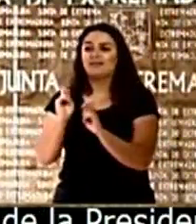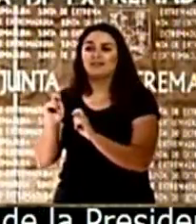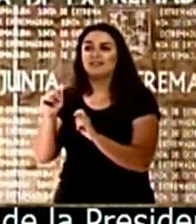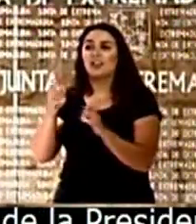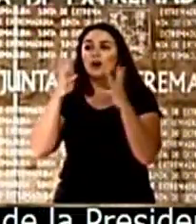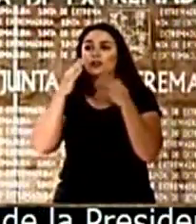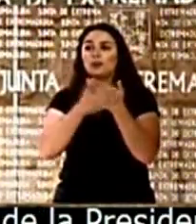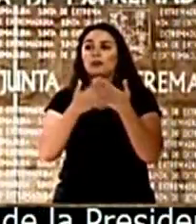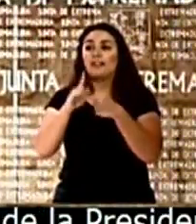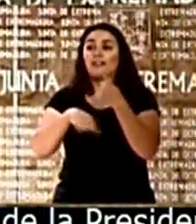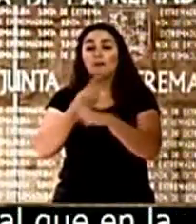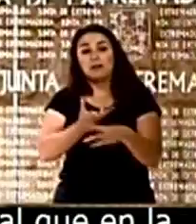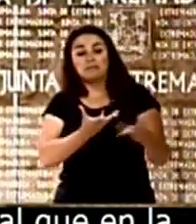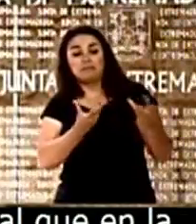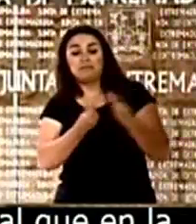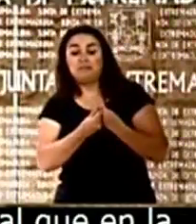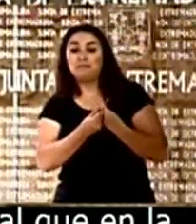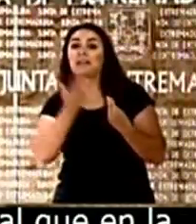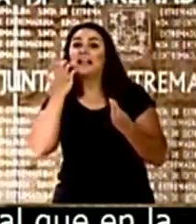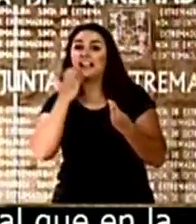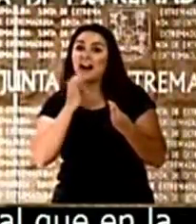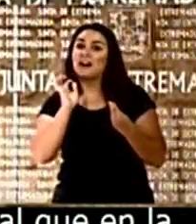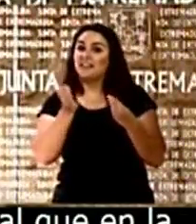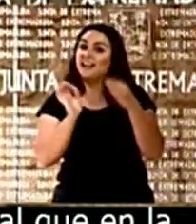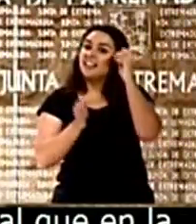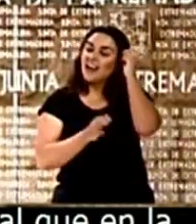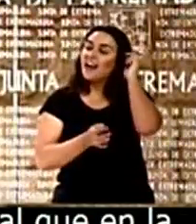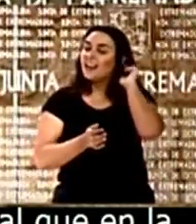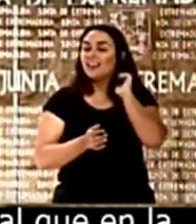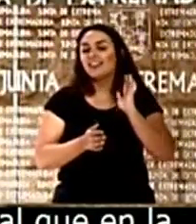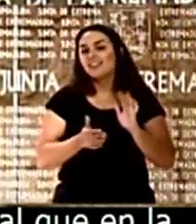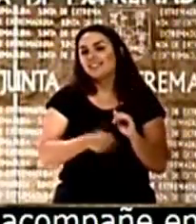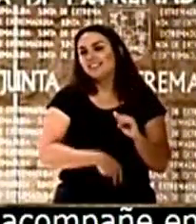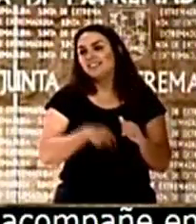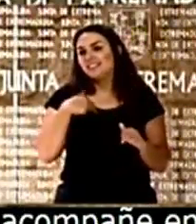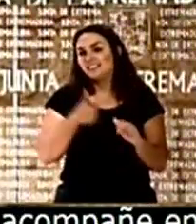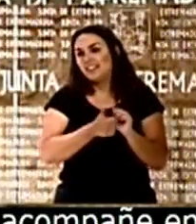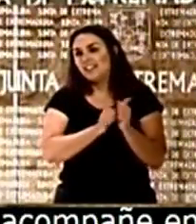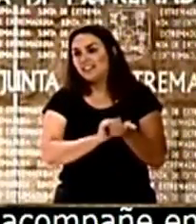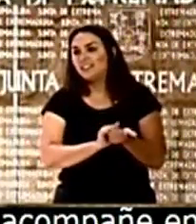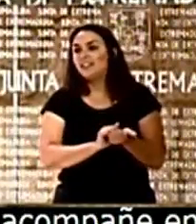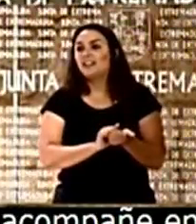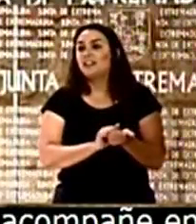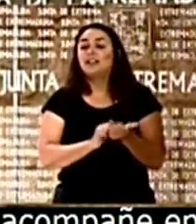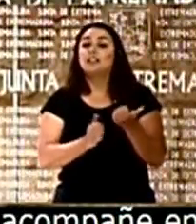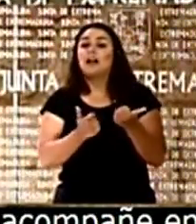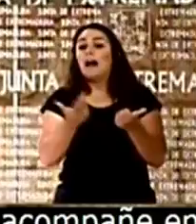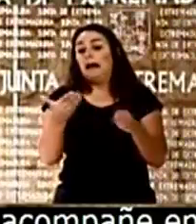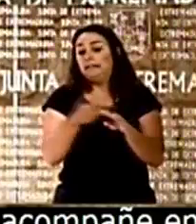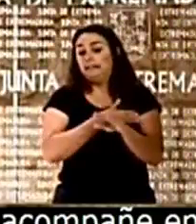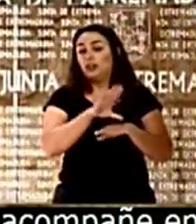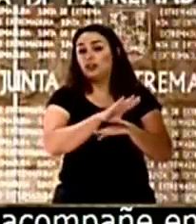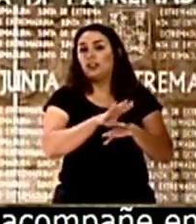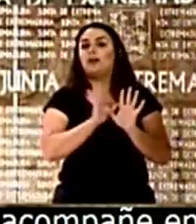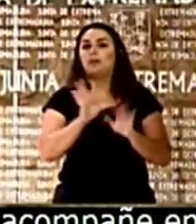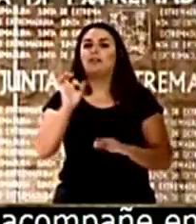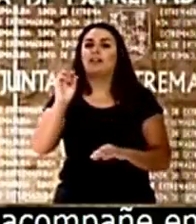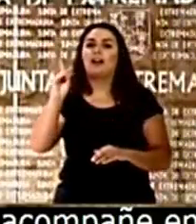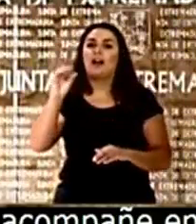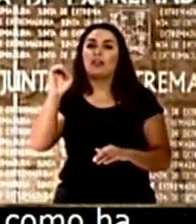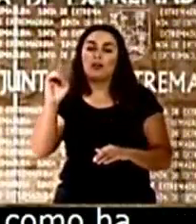Consejo de Gobierno me acompañe en la misma un secretario general y no un consejero, como ha ocurrido siempre. Pero Fernando